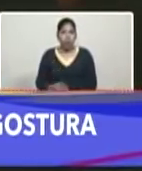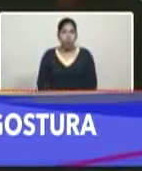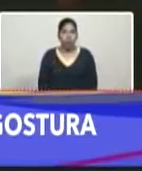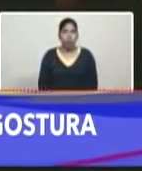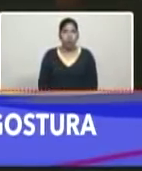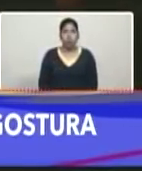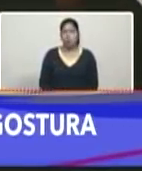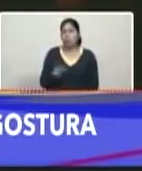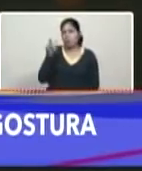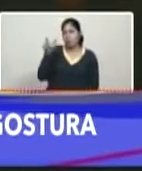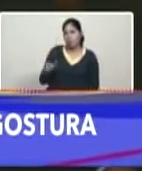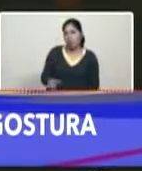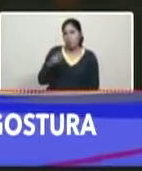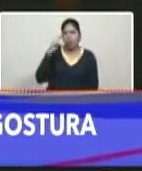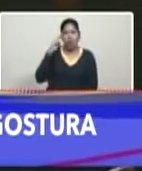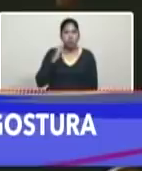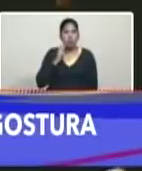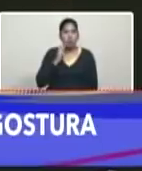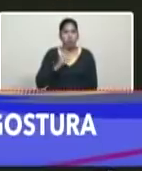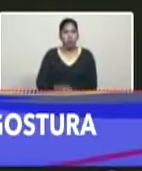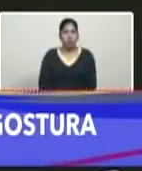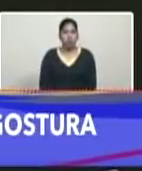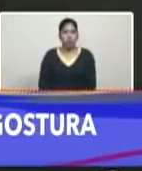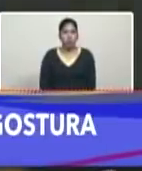Padre libertador